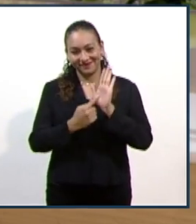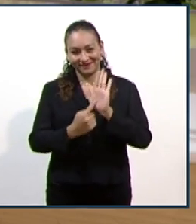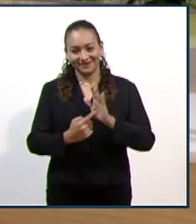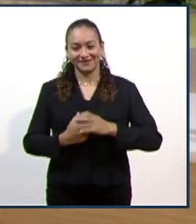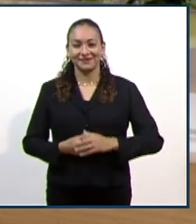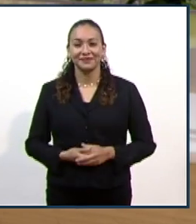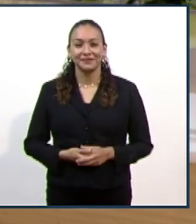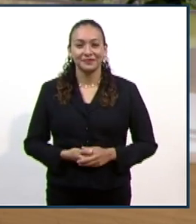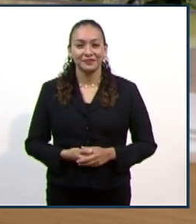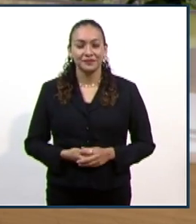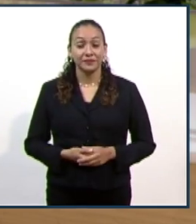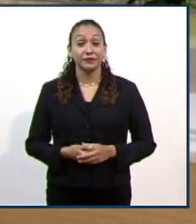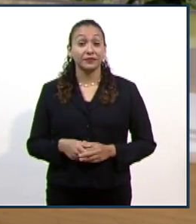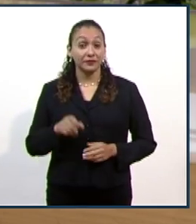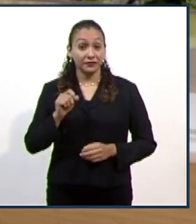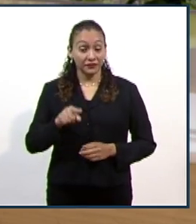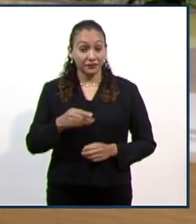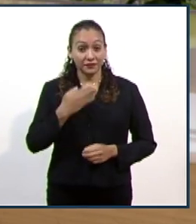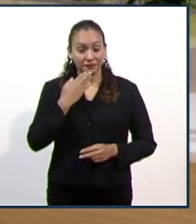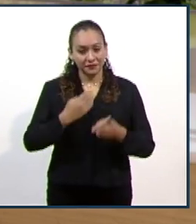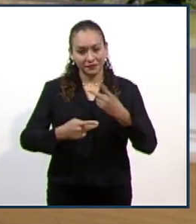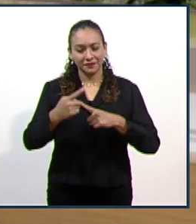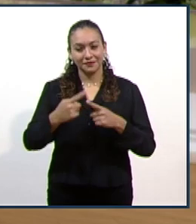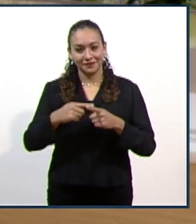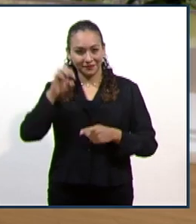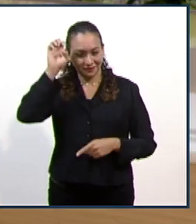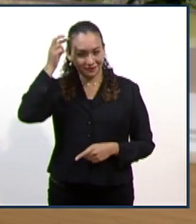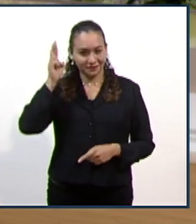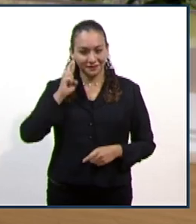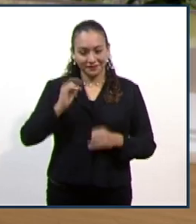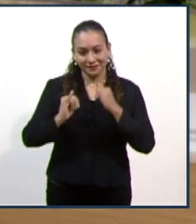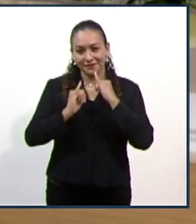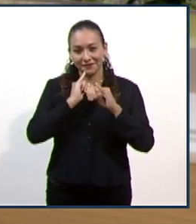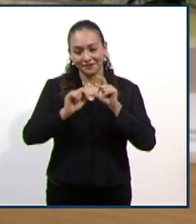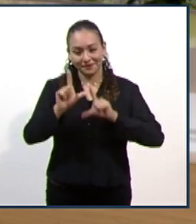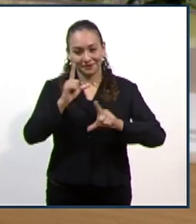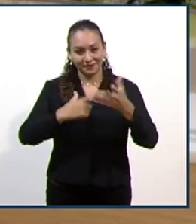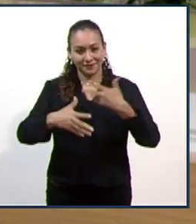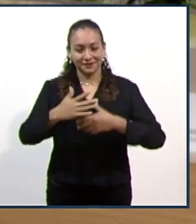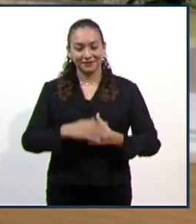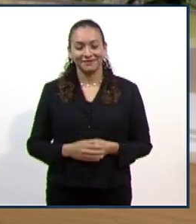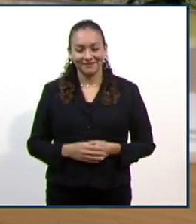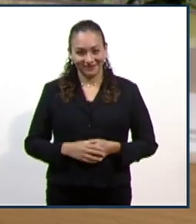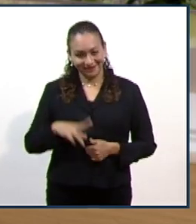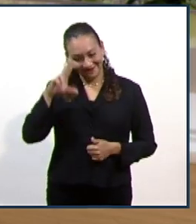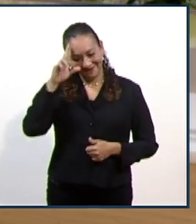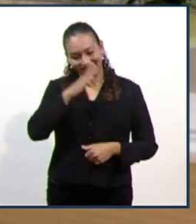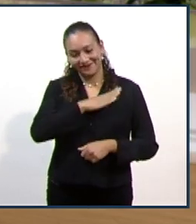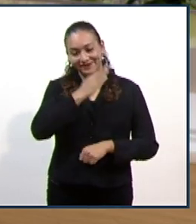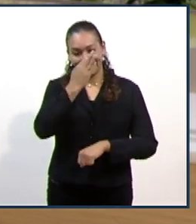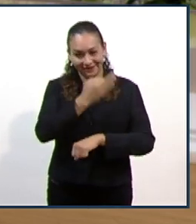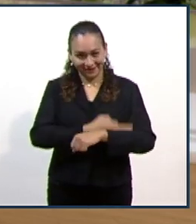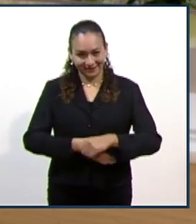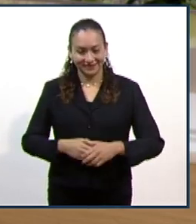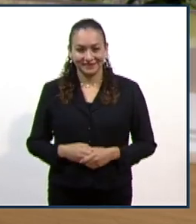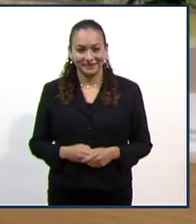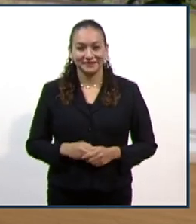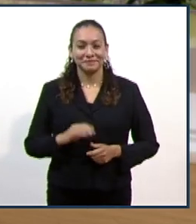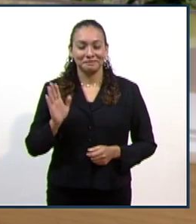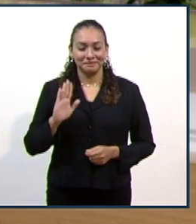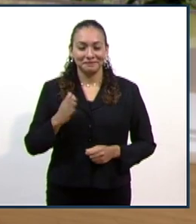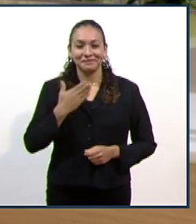de la Federación. Pero antes saludo a mi compañera Eusiris Rostro, quien nos apoya en la interpretación en lengua de señas